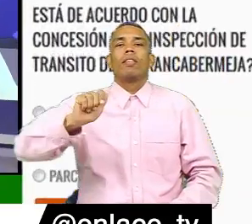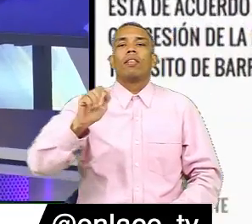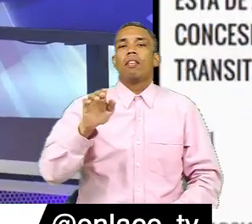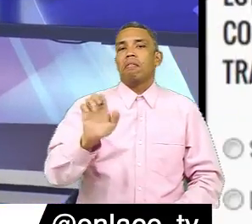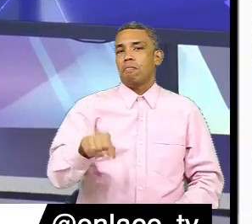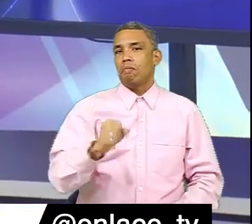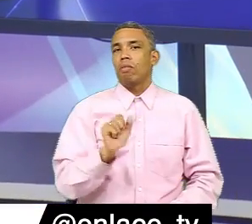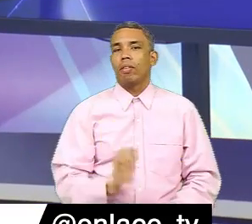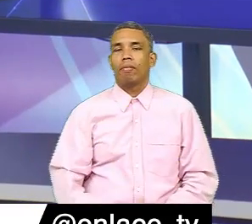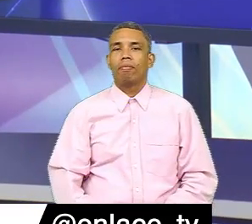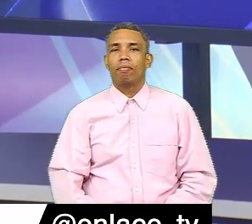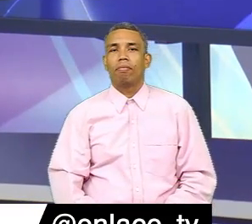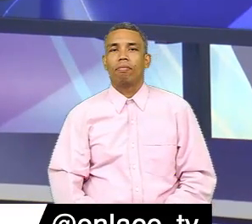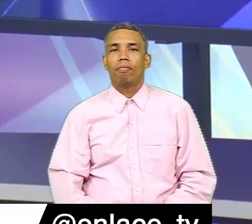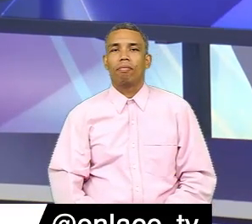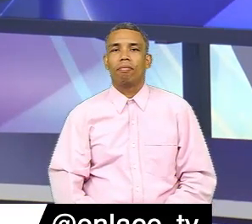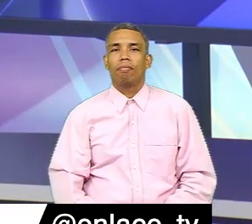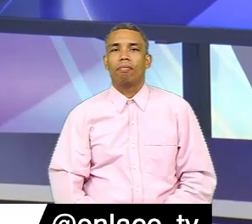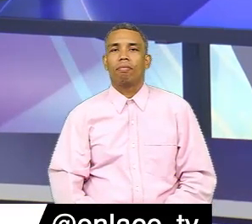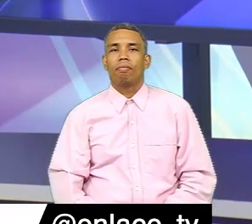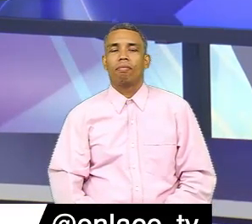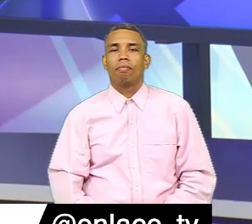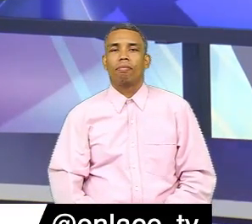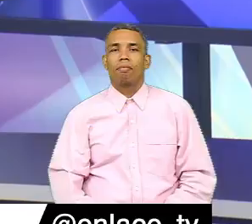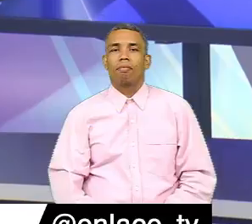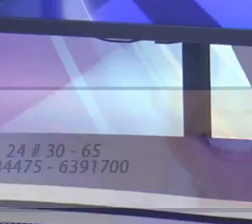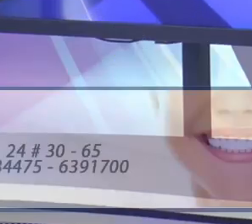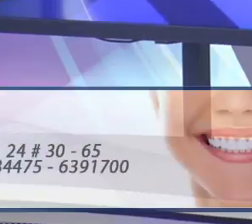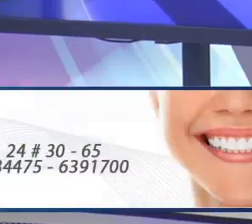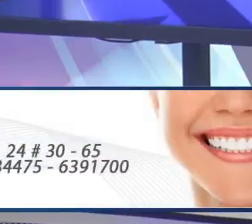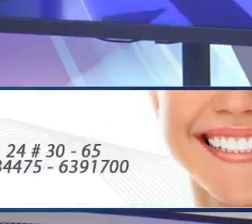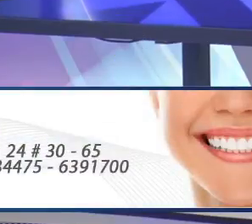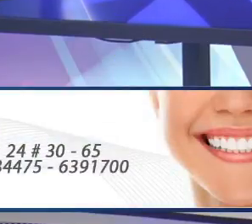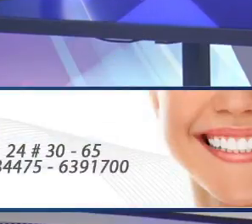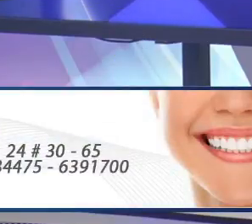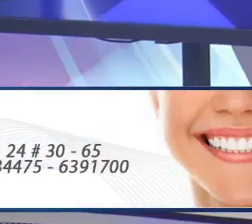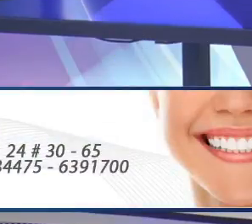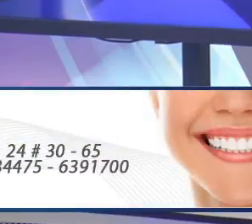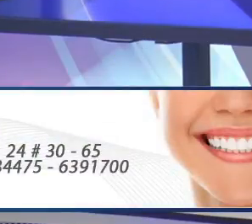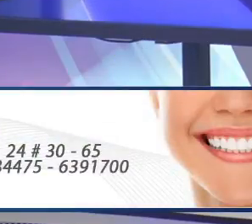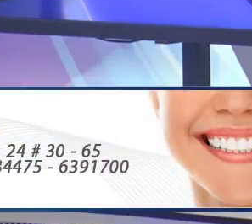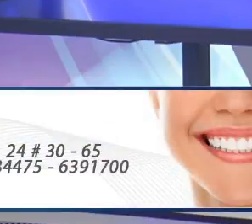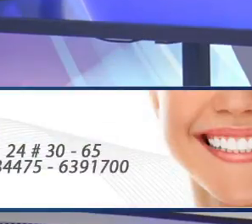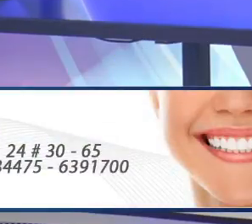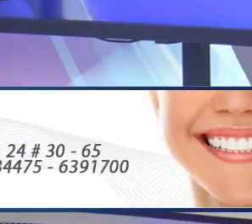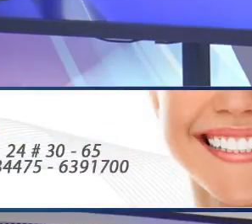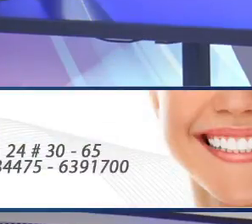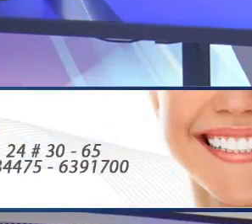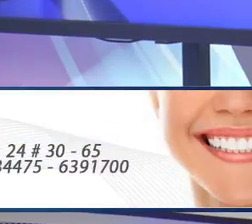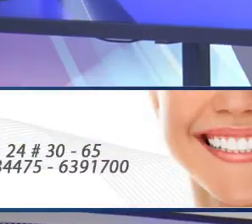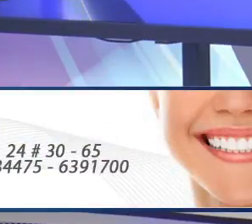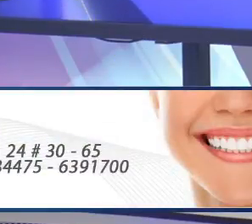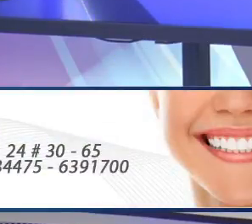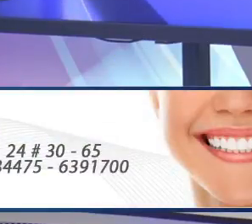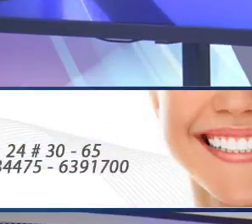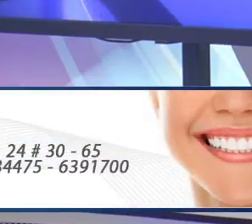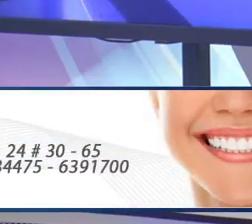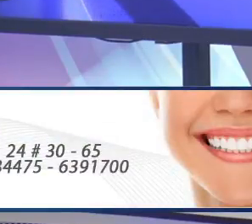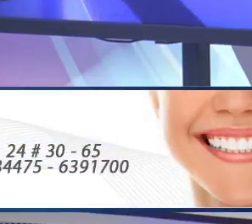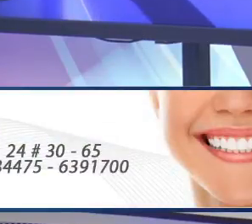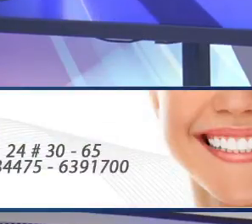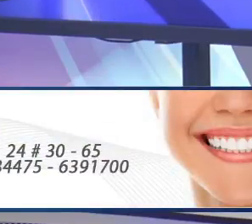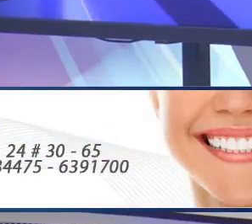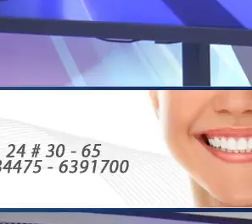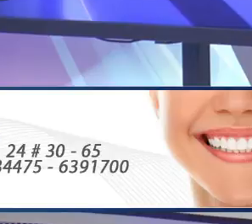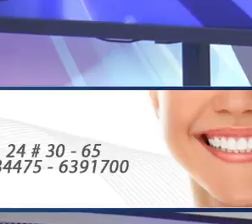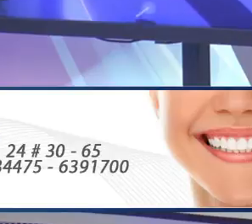www.enlacetelevisión.com. Visítenos. Y ya no tendrás que interrumpir tus tratamientos de ortodoncia. Ahora en Crom Bucaramanga y Barranca Bermeja, tu